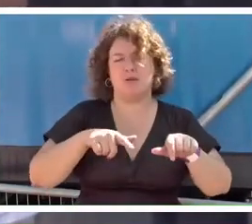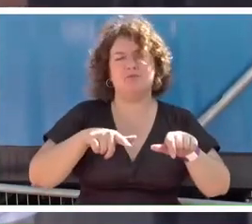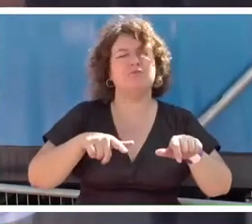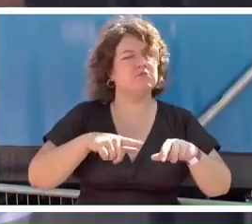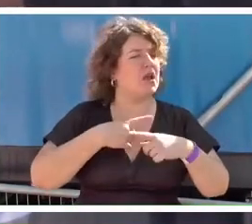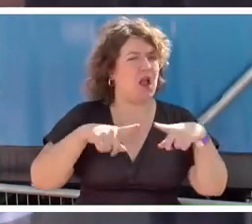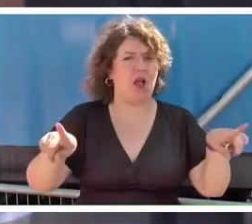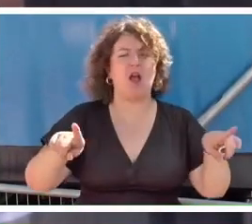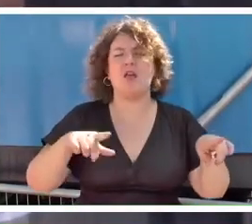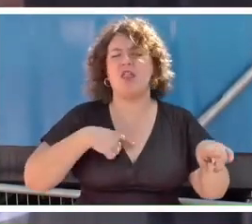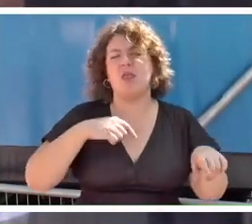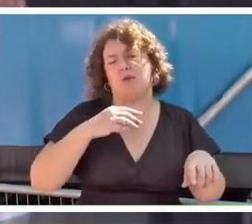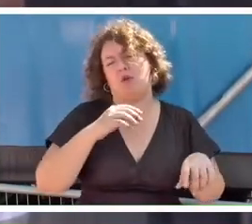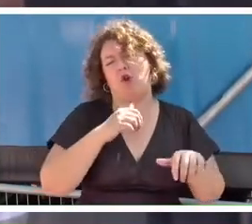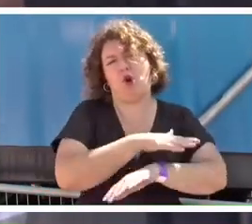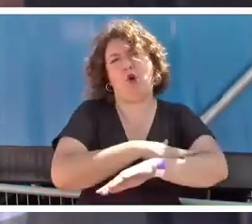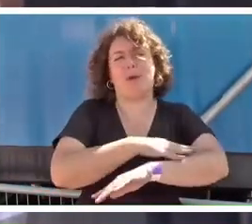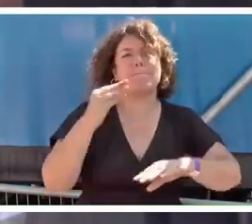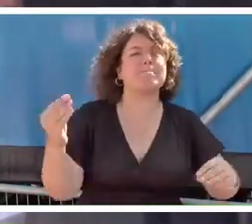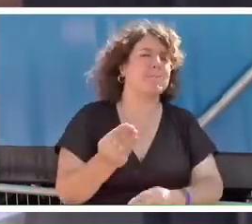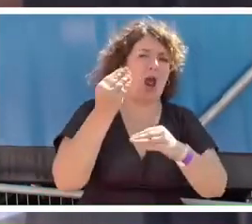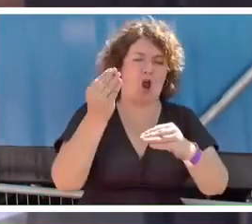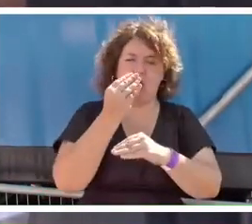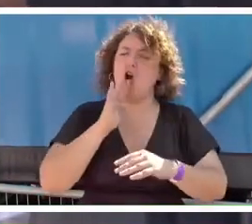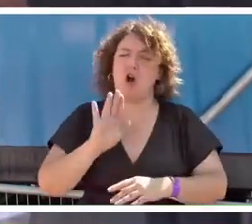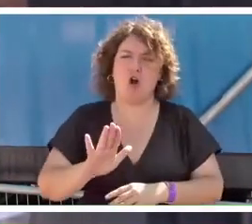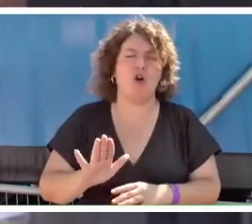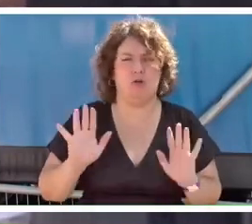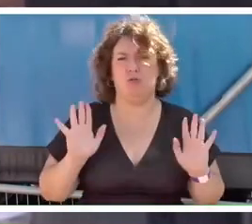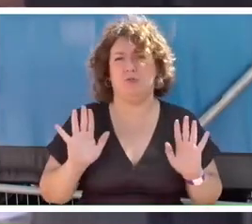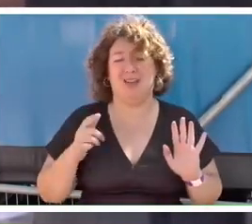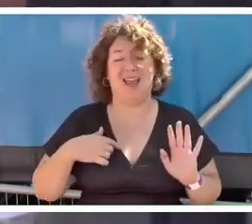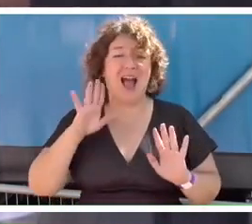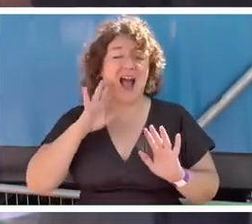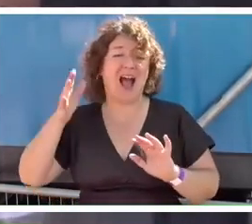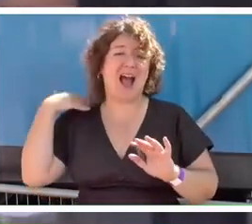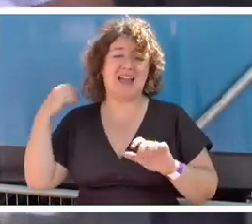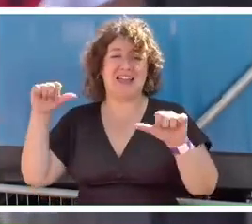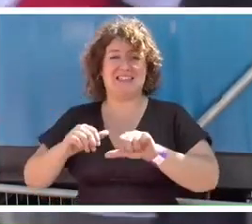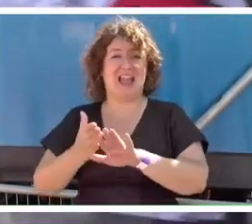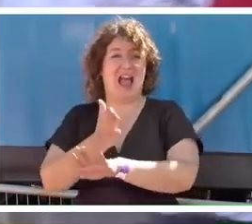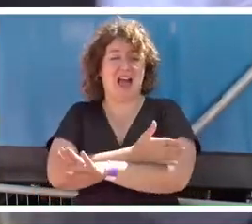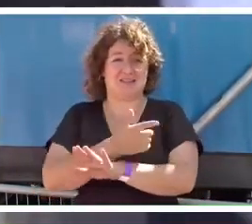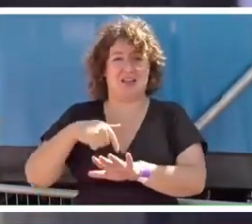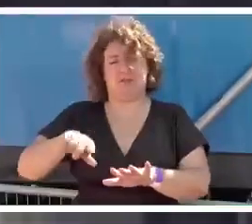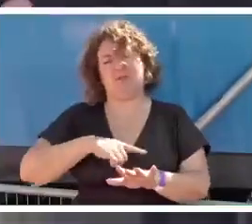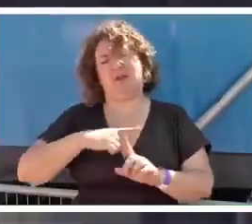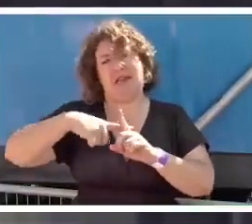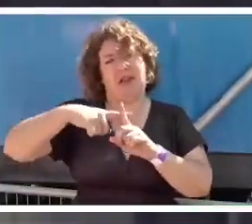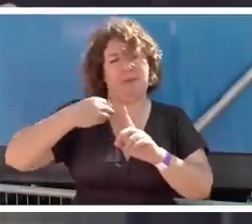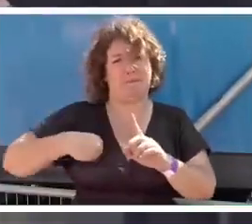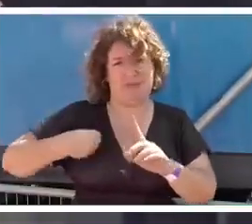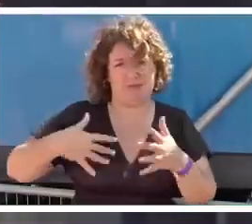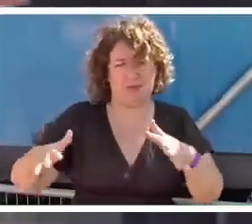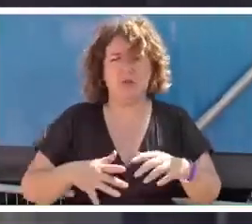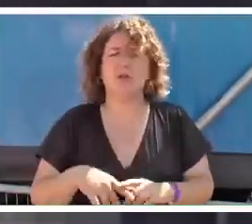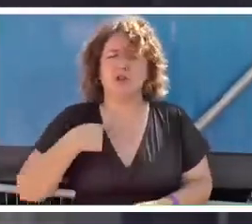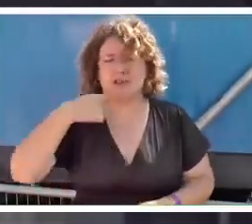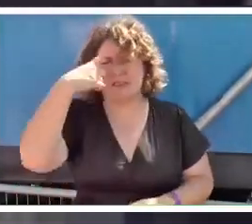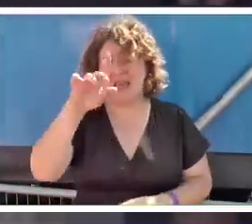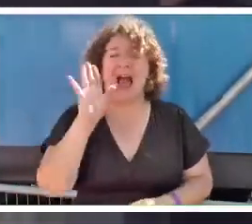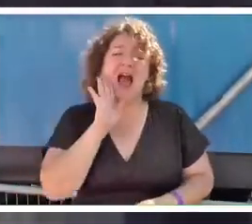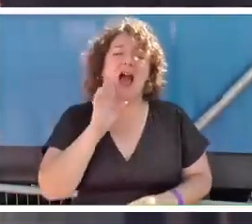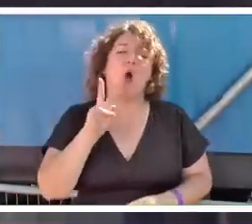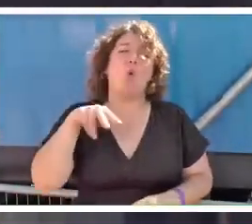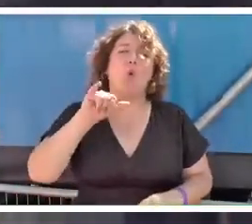estamos en los idénticos parámetros de antes de la crisis. Y lo decía Pepe y Unai. Queda mucho por hacer, pero